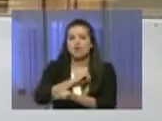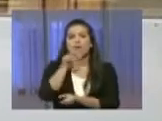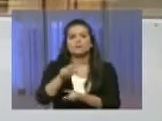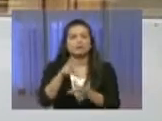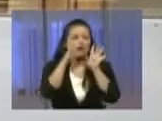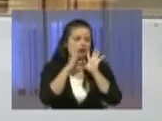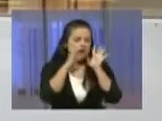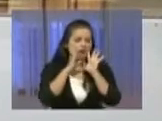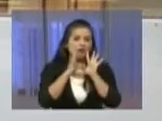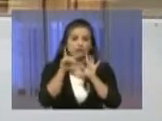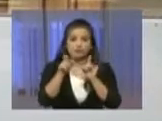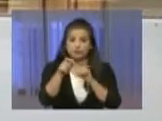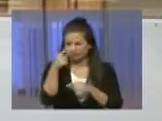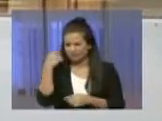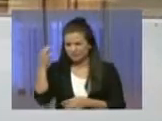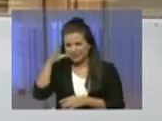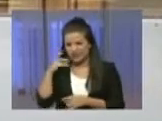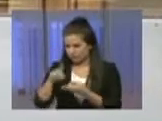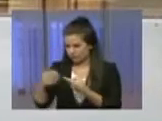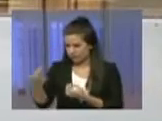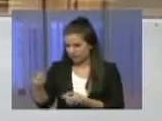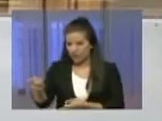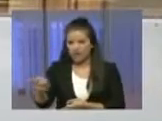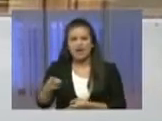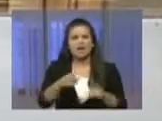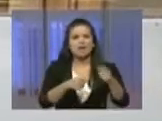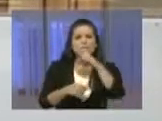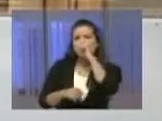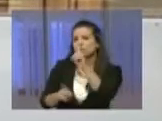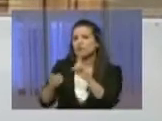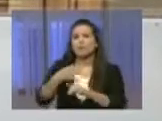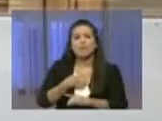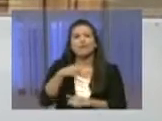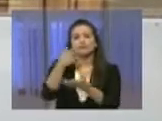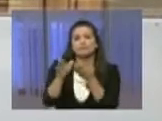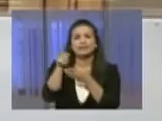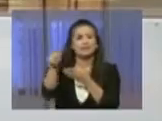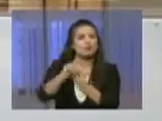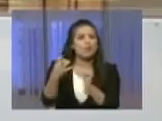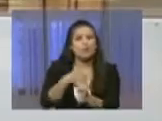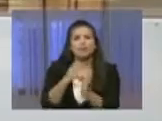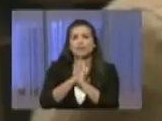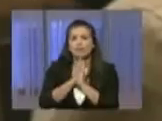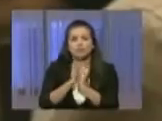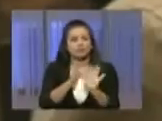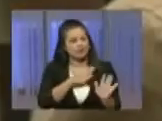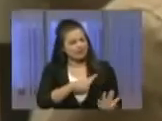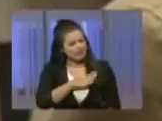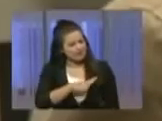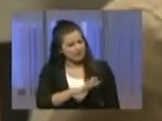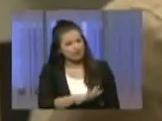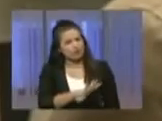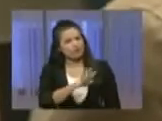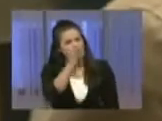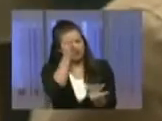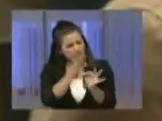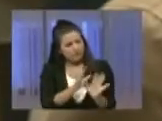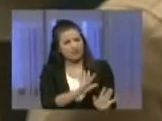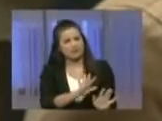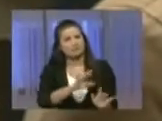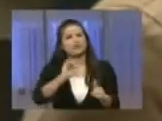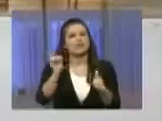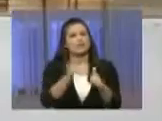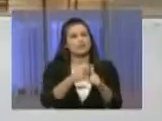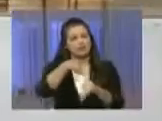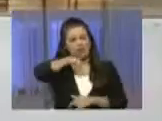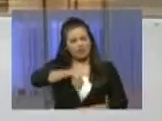verdad Silvio se me acercaba maduro No tú no puedes ser yo le decía tranquila Tengan fe en sí mismo primer lugar Tengan